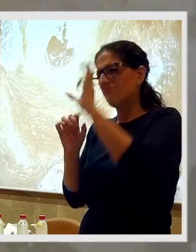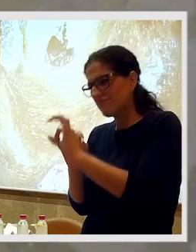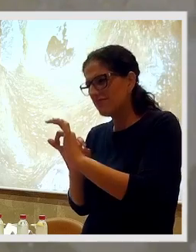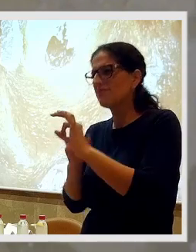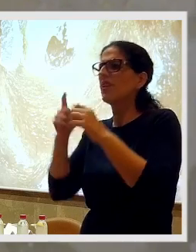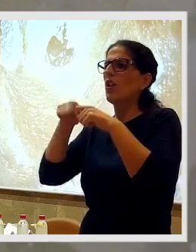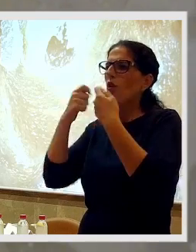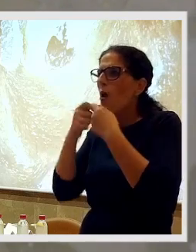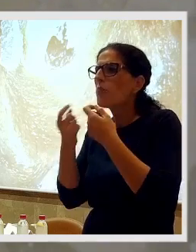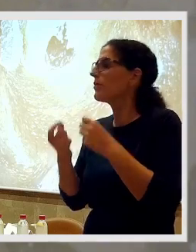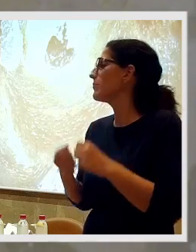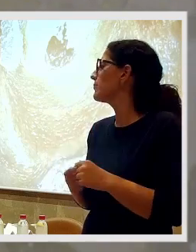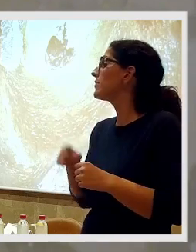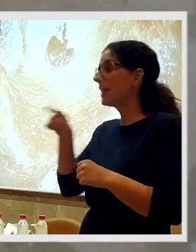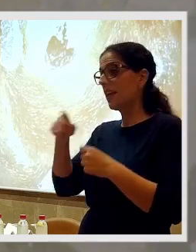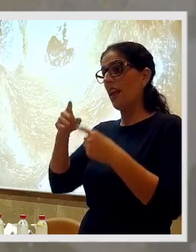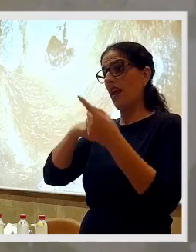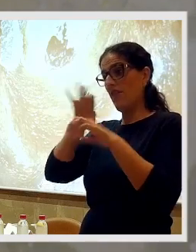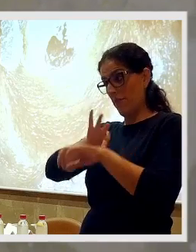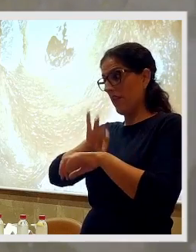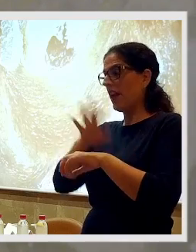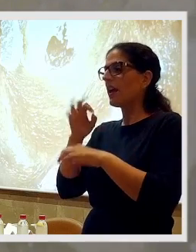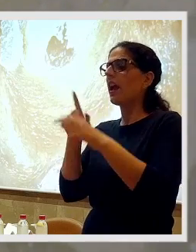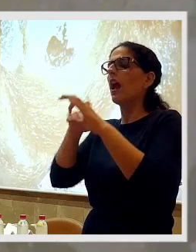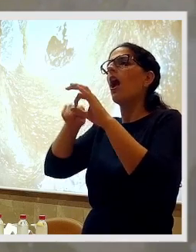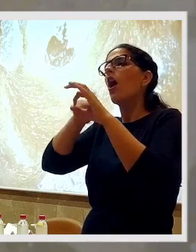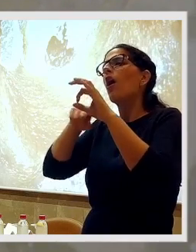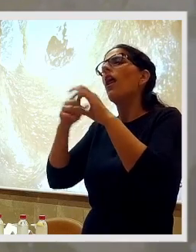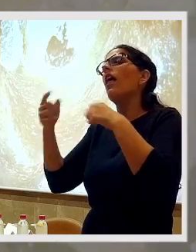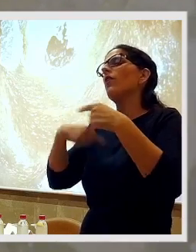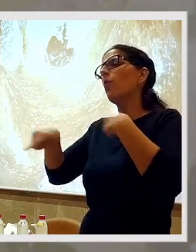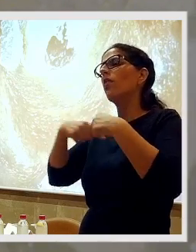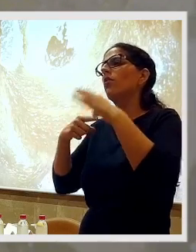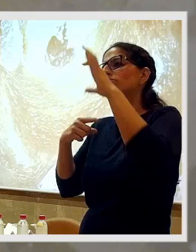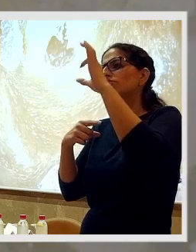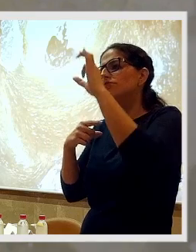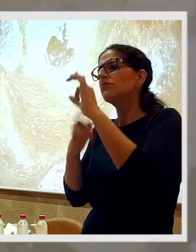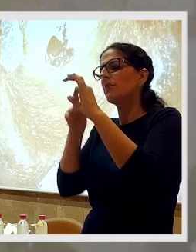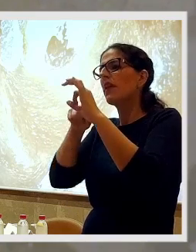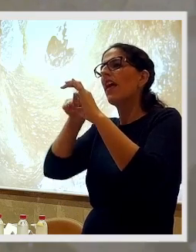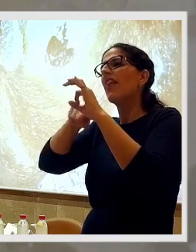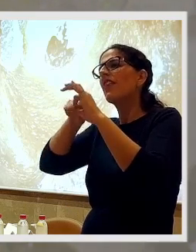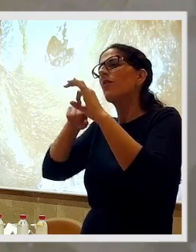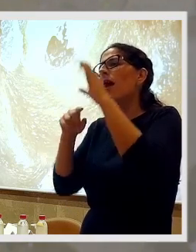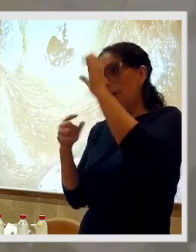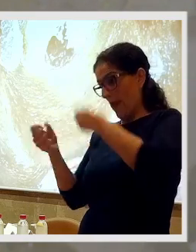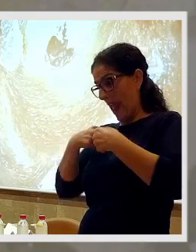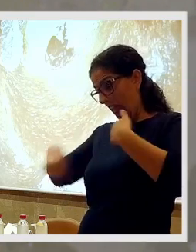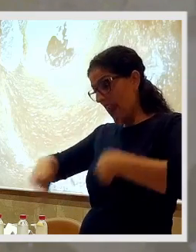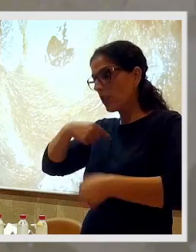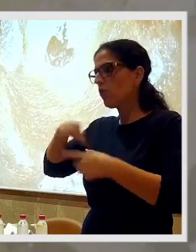nos contaba la doctora de la Fuente, es una obstrucción progresiva y una inflamación de nuestra